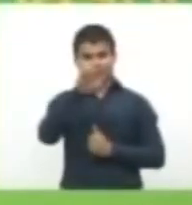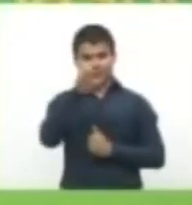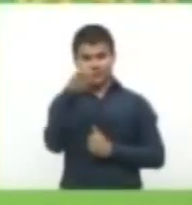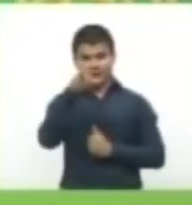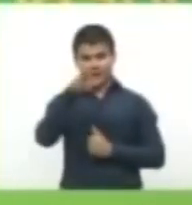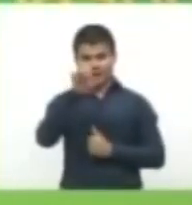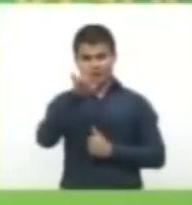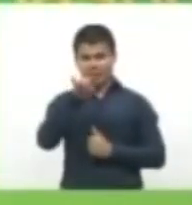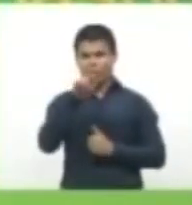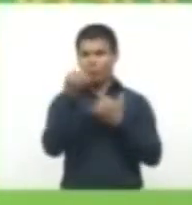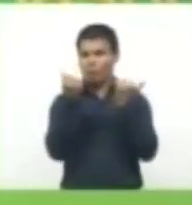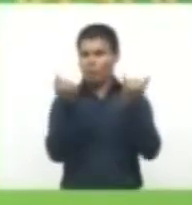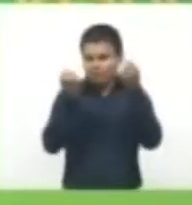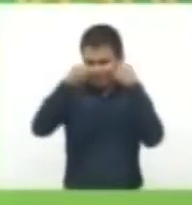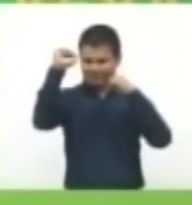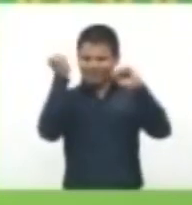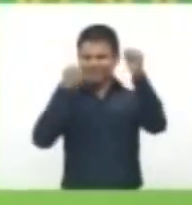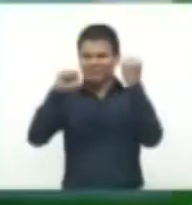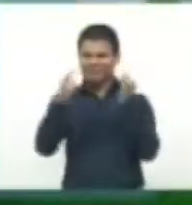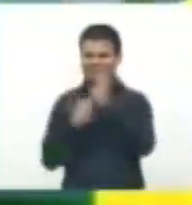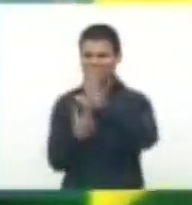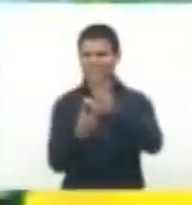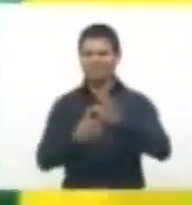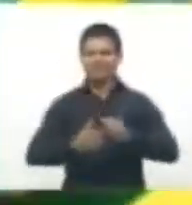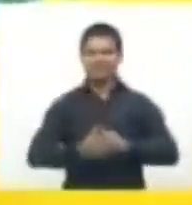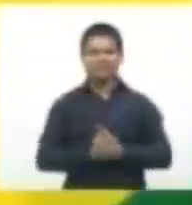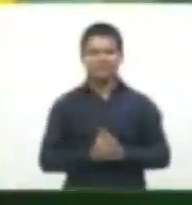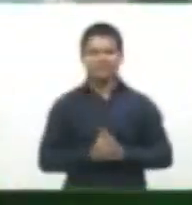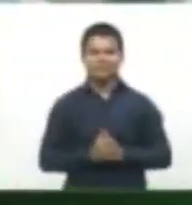nosotros en el Carnaval de Barranquilla.